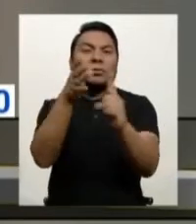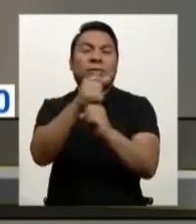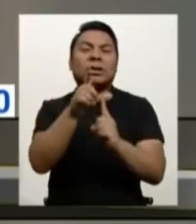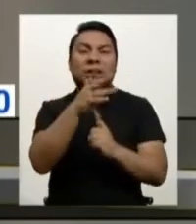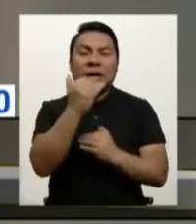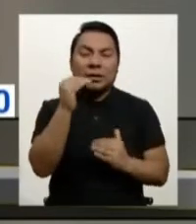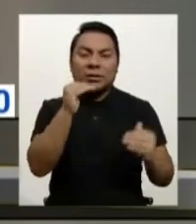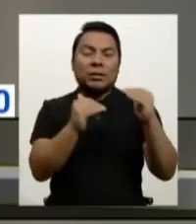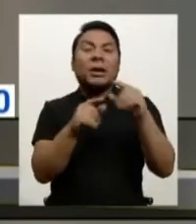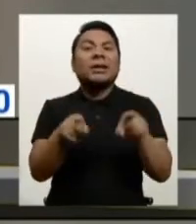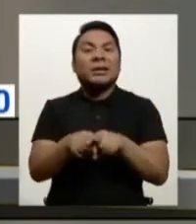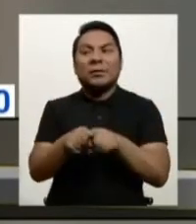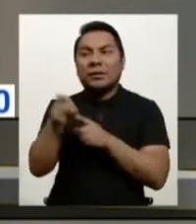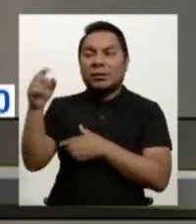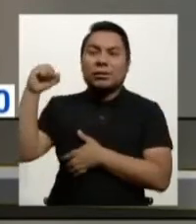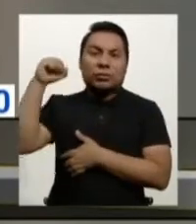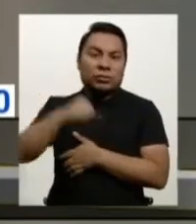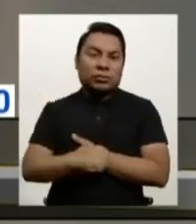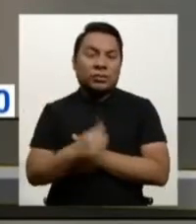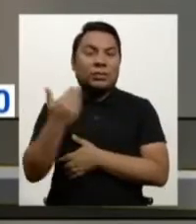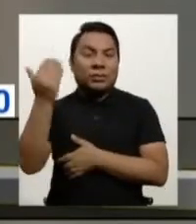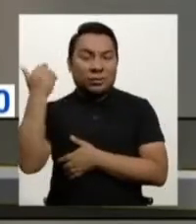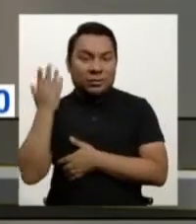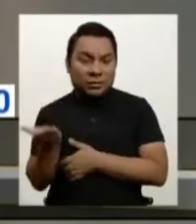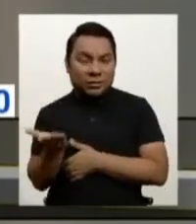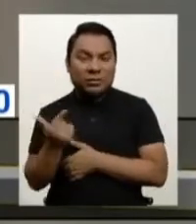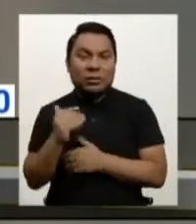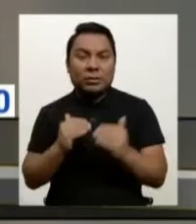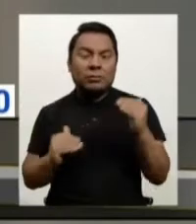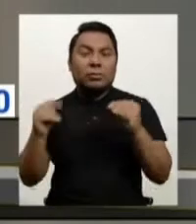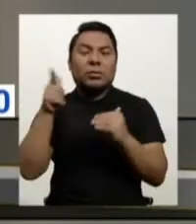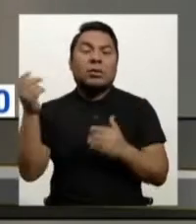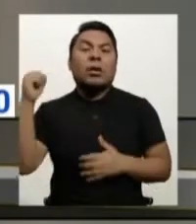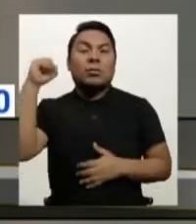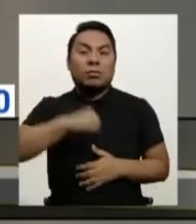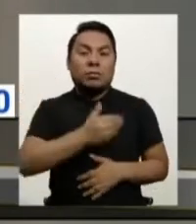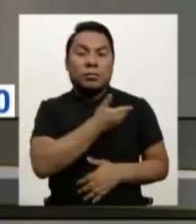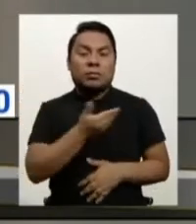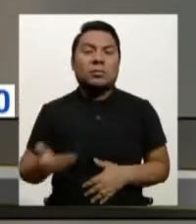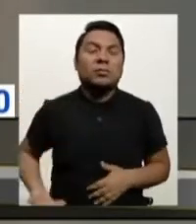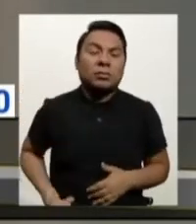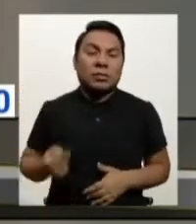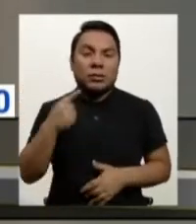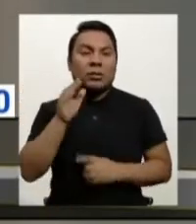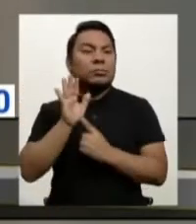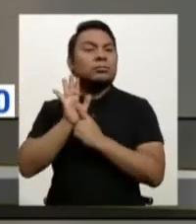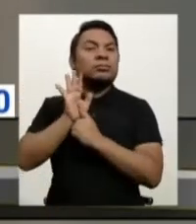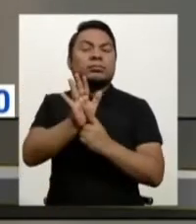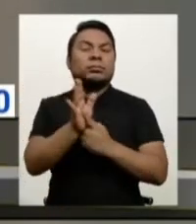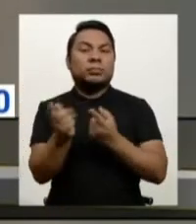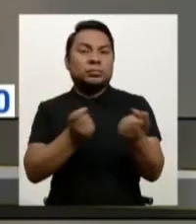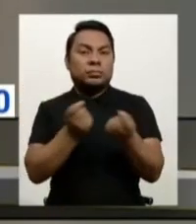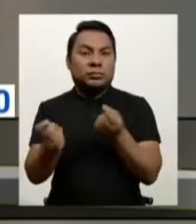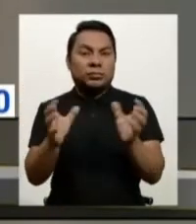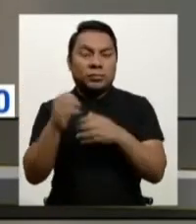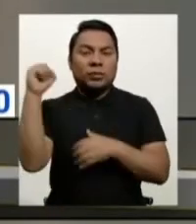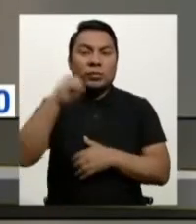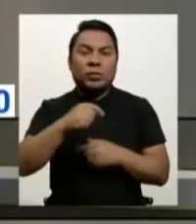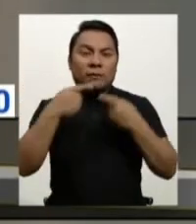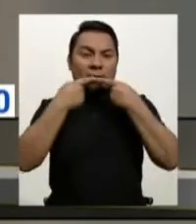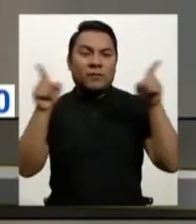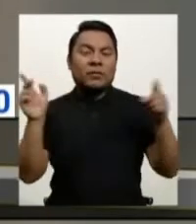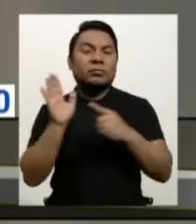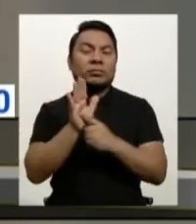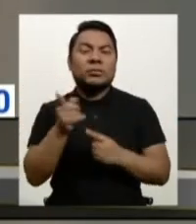es Rusia, como antes lo fue la Unión Soviética. Ahora Vladimir Putin no quiere perder el protagonismo, como hemos visto en los